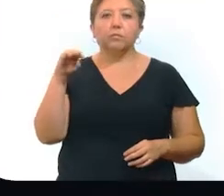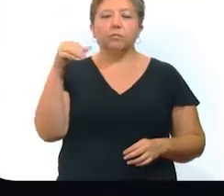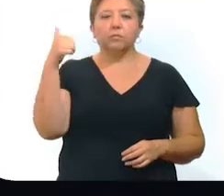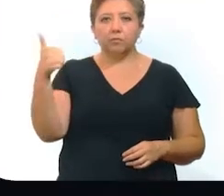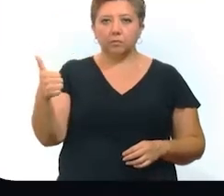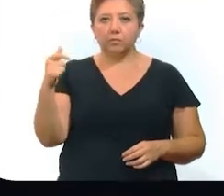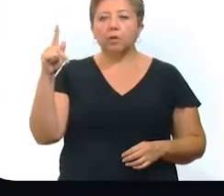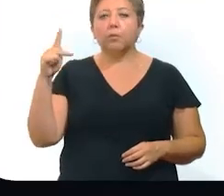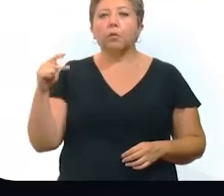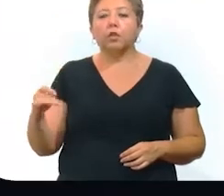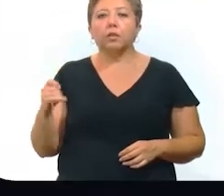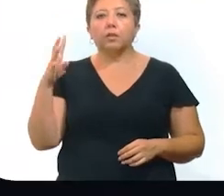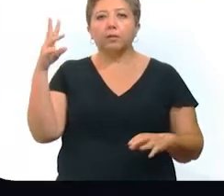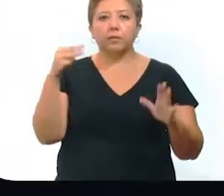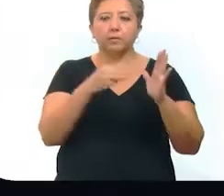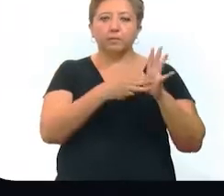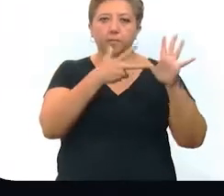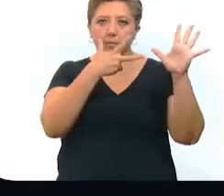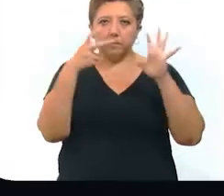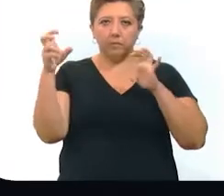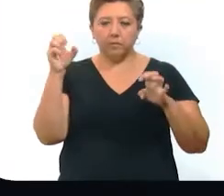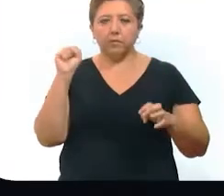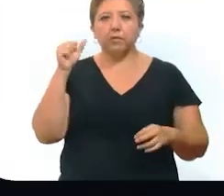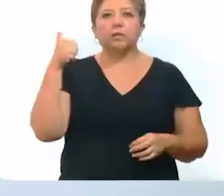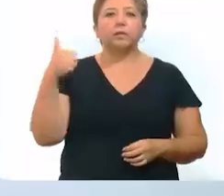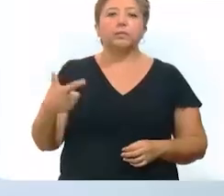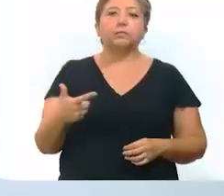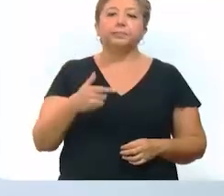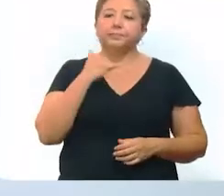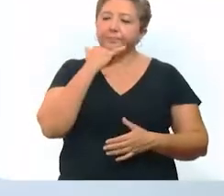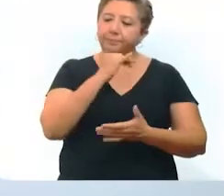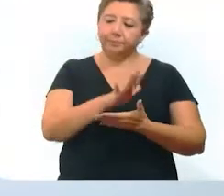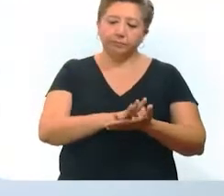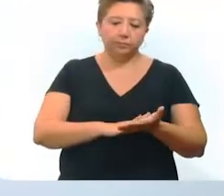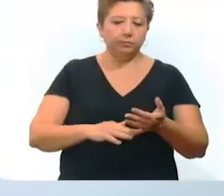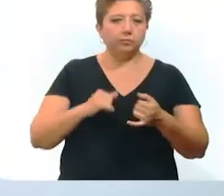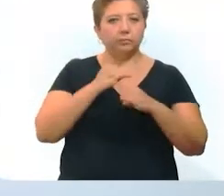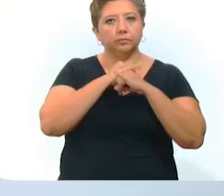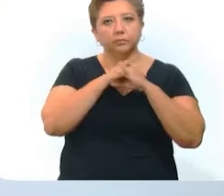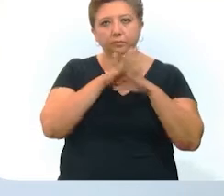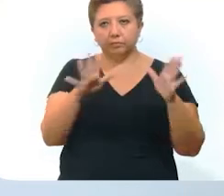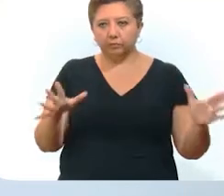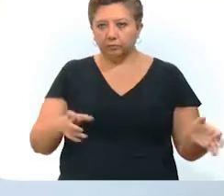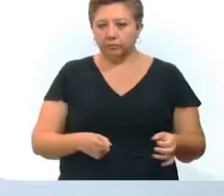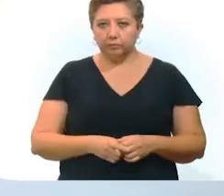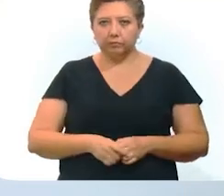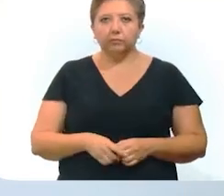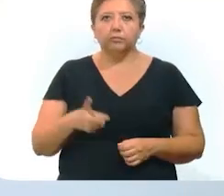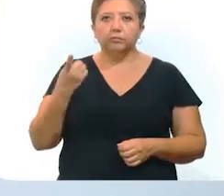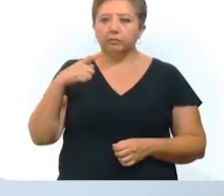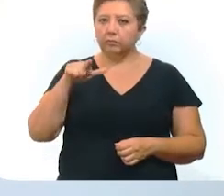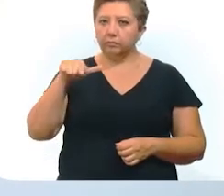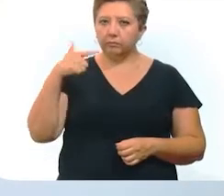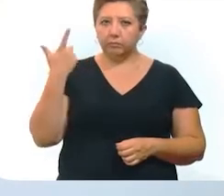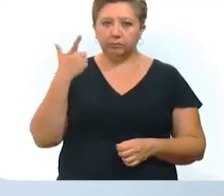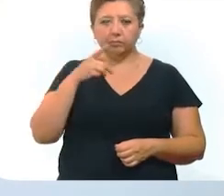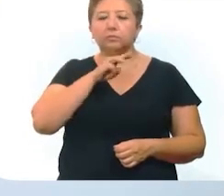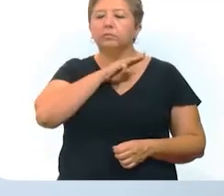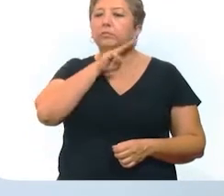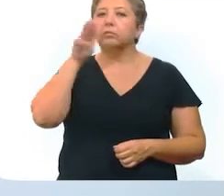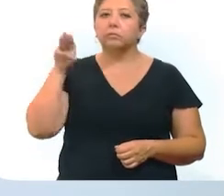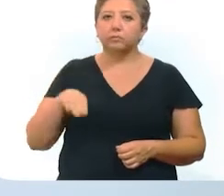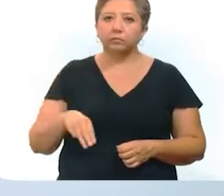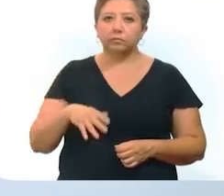2.496, en la zona poniente 3.867. Lamentablemente, en este parte médico informamos de 12